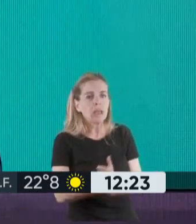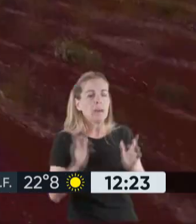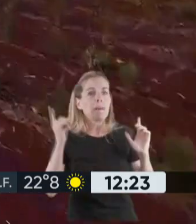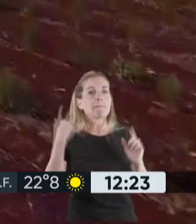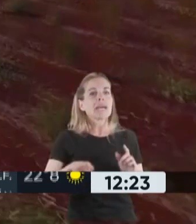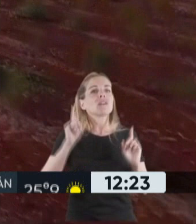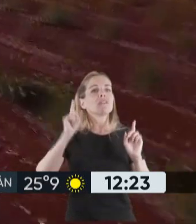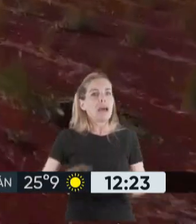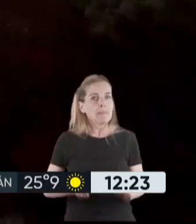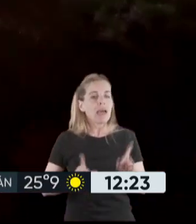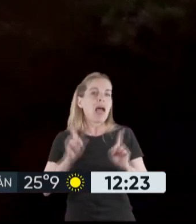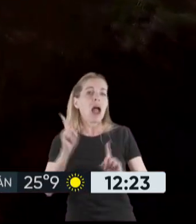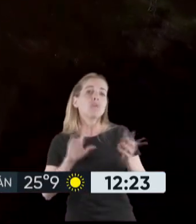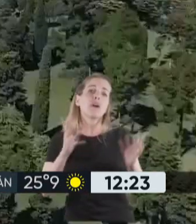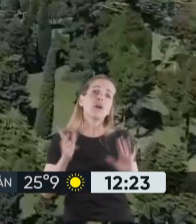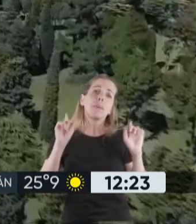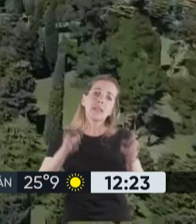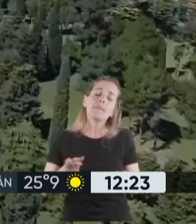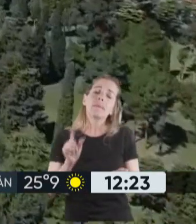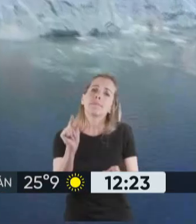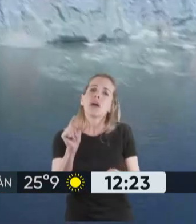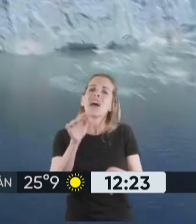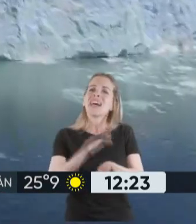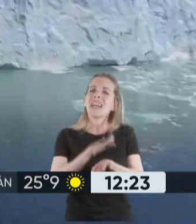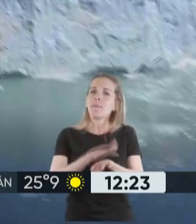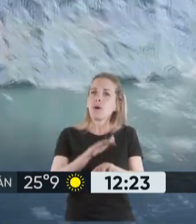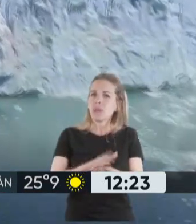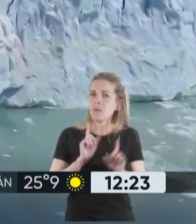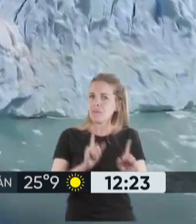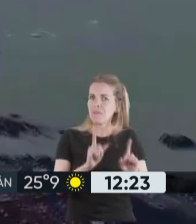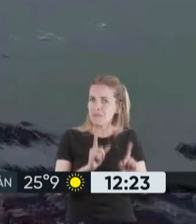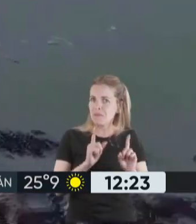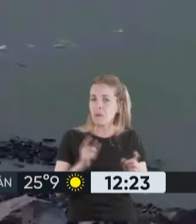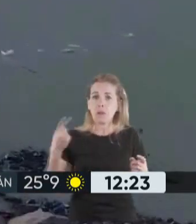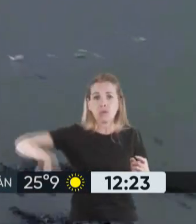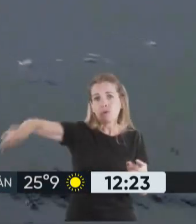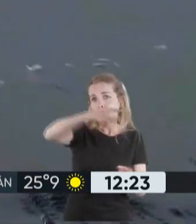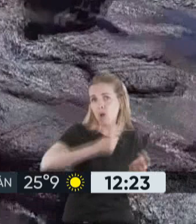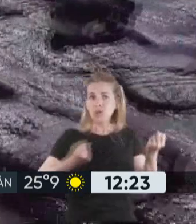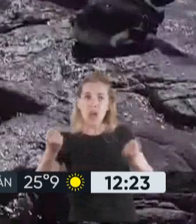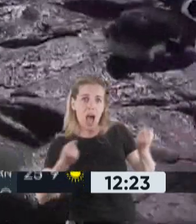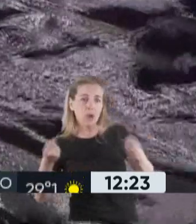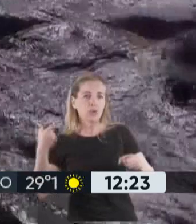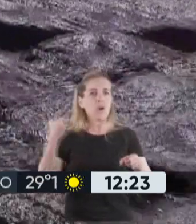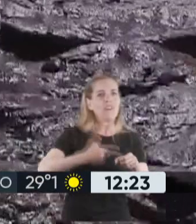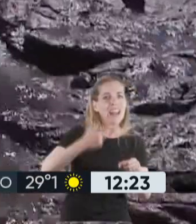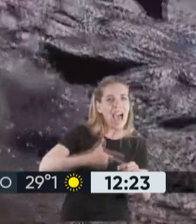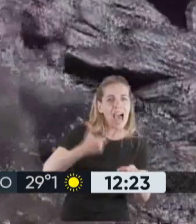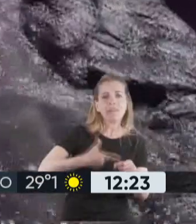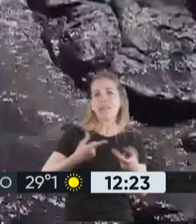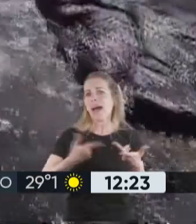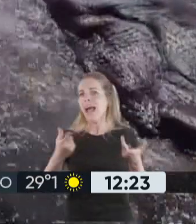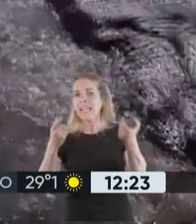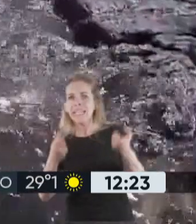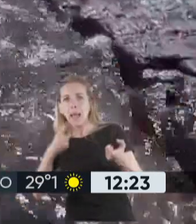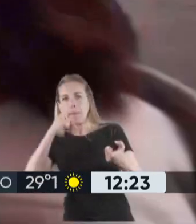Pero también, en alguna medida, somos responsables porque seguimos utilizando nuestros autos, seguimos cargando nafta, seguimos necesitando del